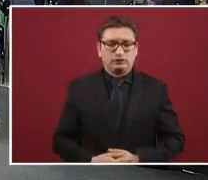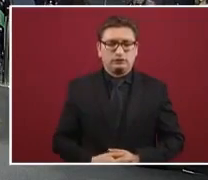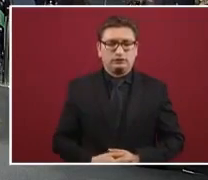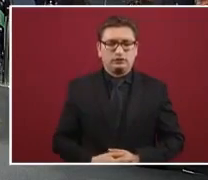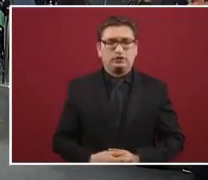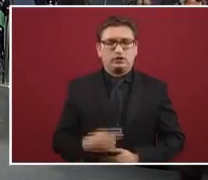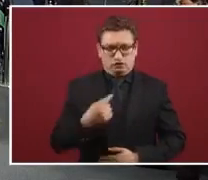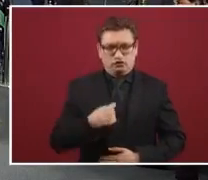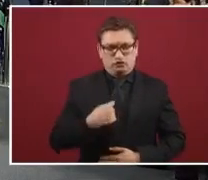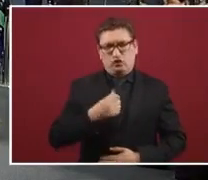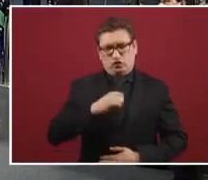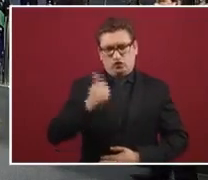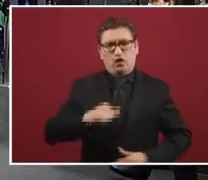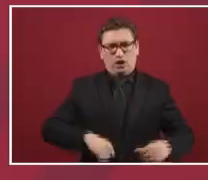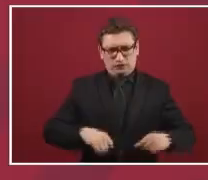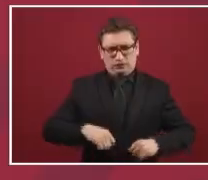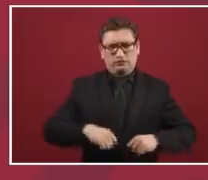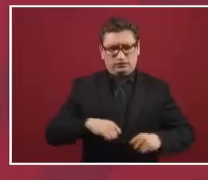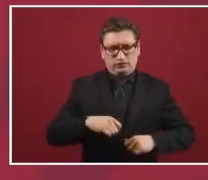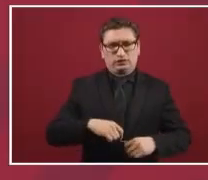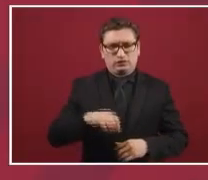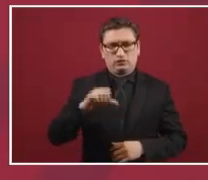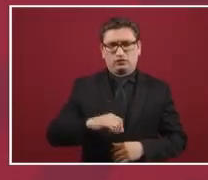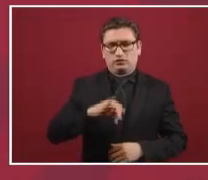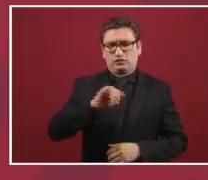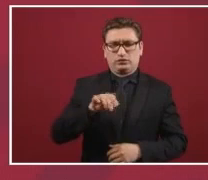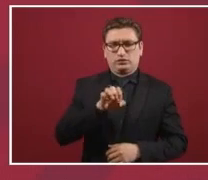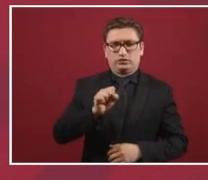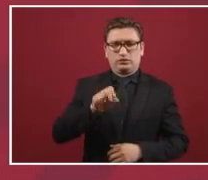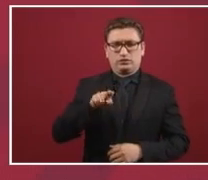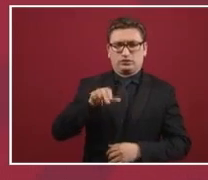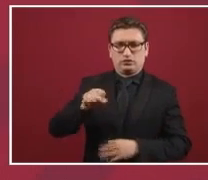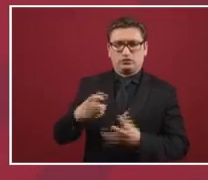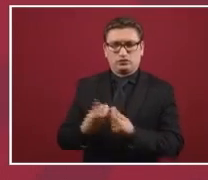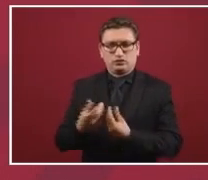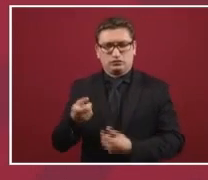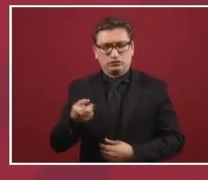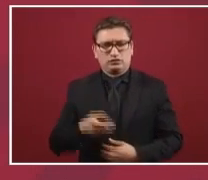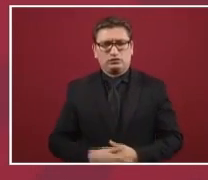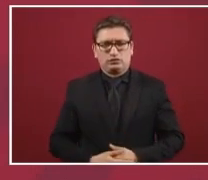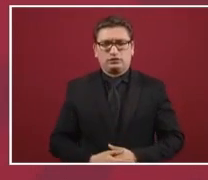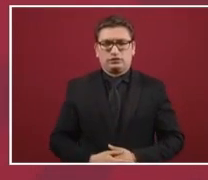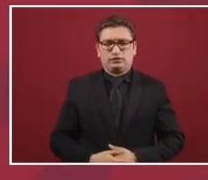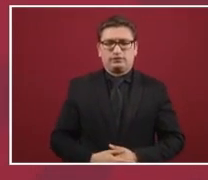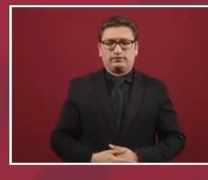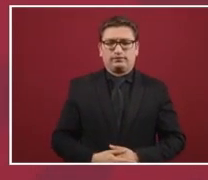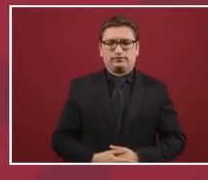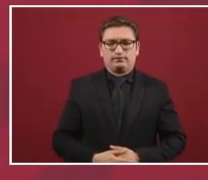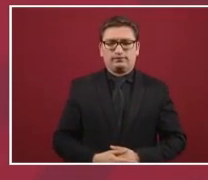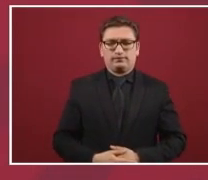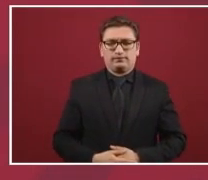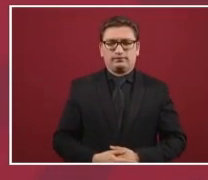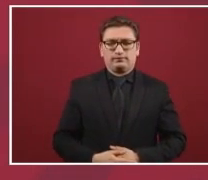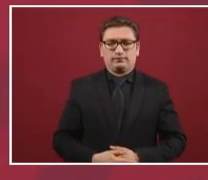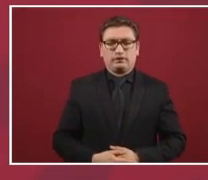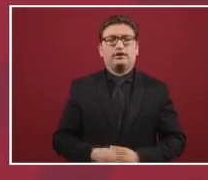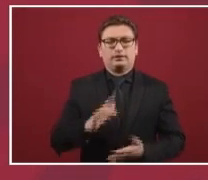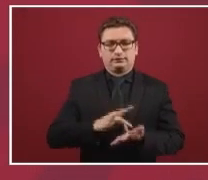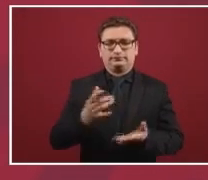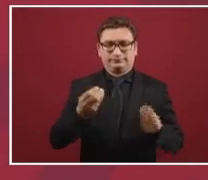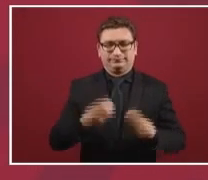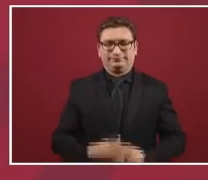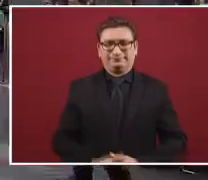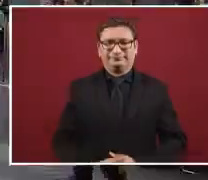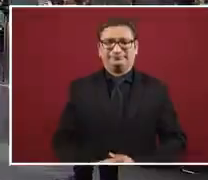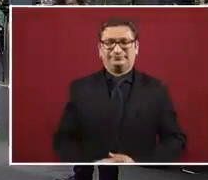tengo otras actividades con Jesús. ¿Sí? Con Jesús. Muchas